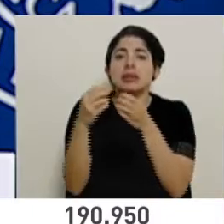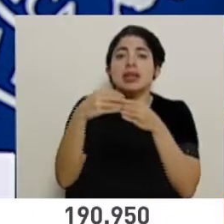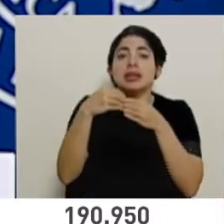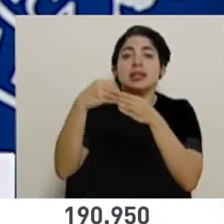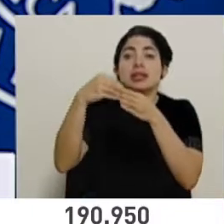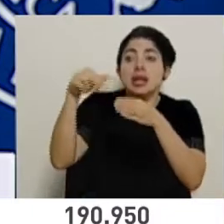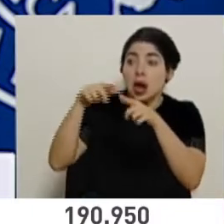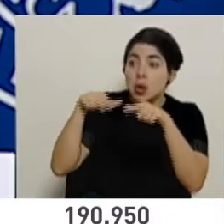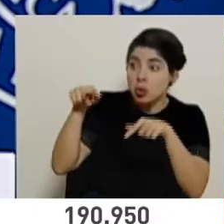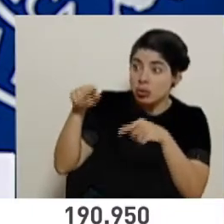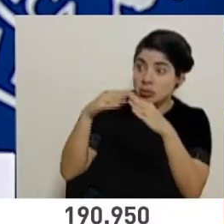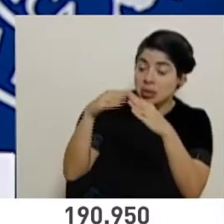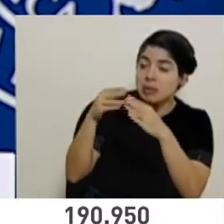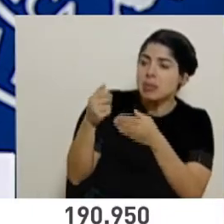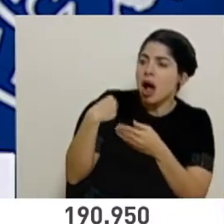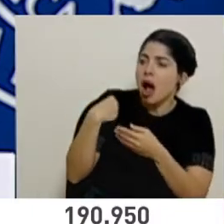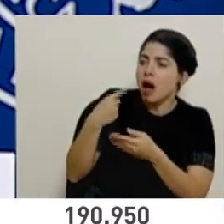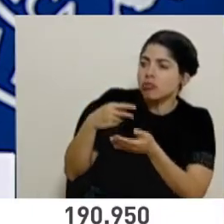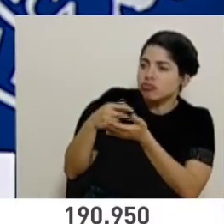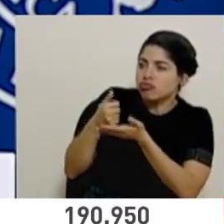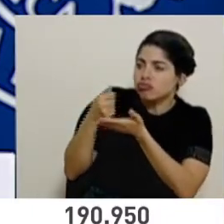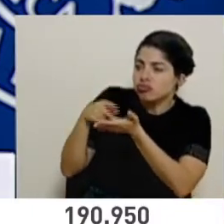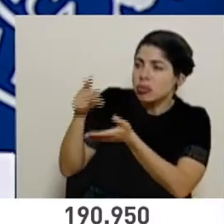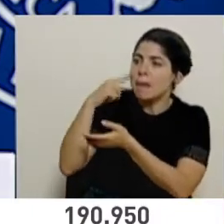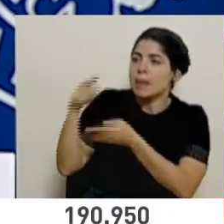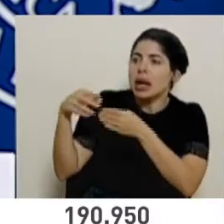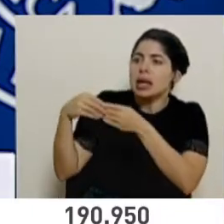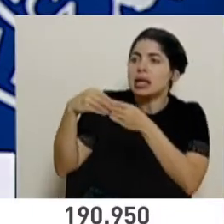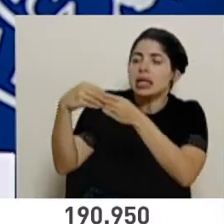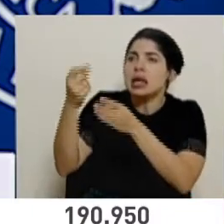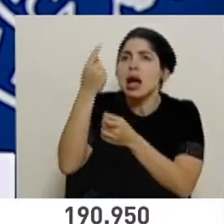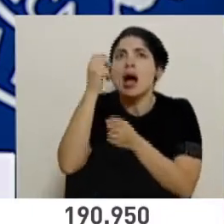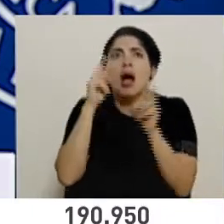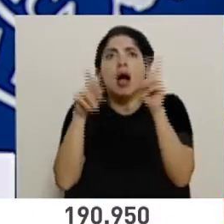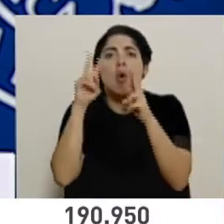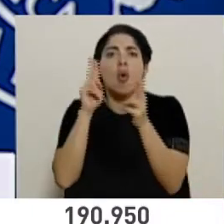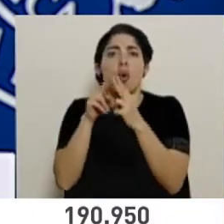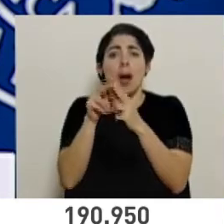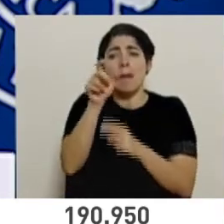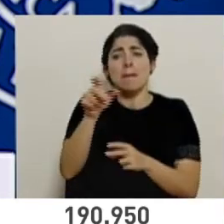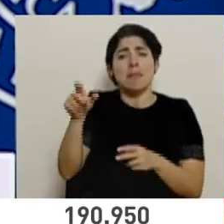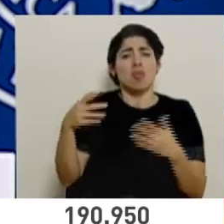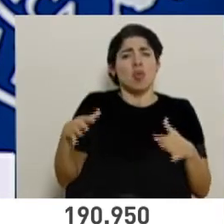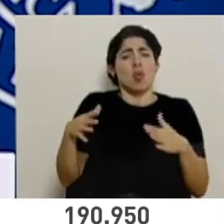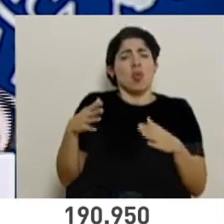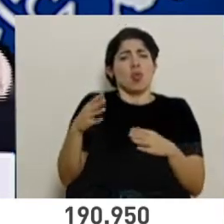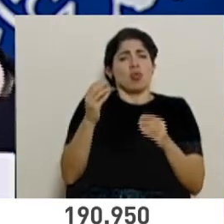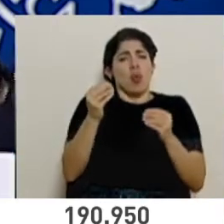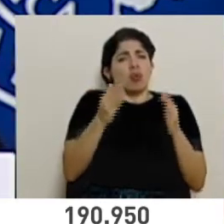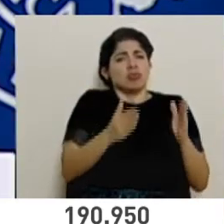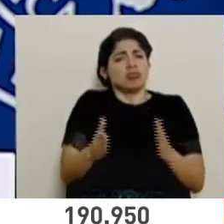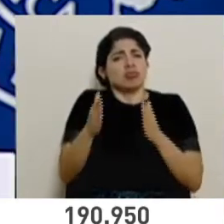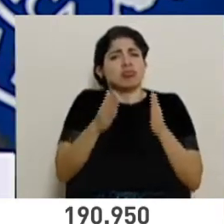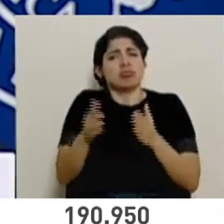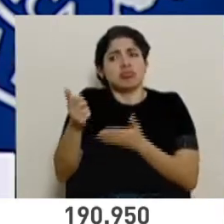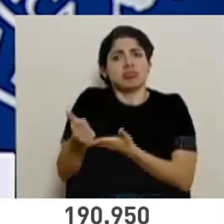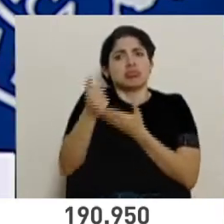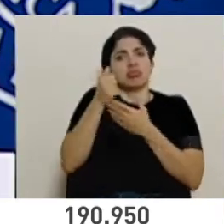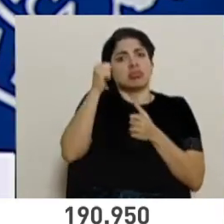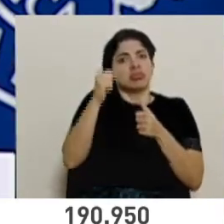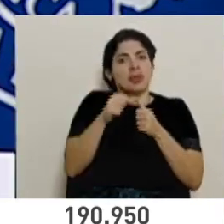locales que nos lleven a interpretar los sitios que visitemos de la manera correcta, porque además es gente con mucha preparación para recordarnos